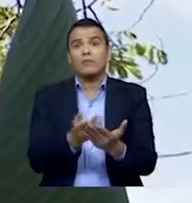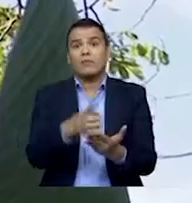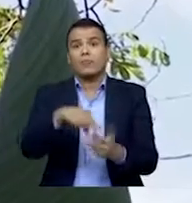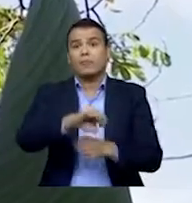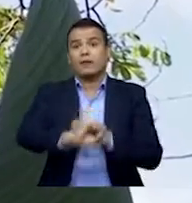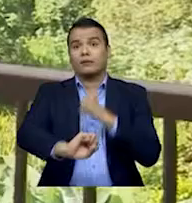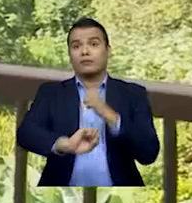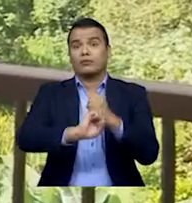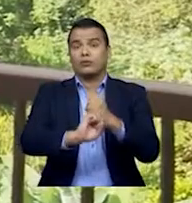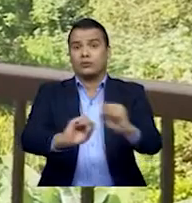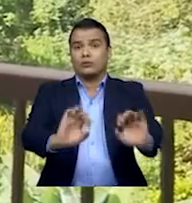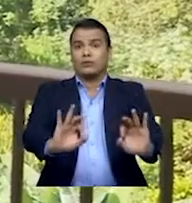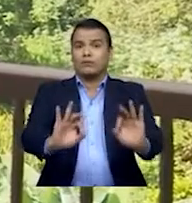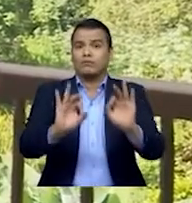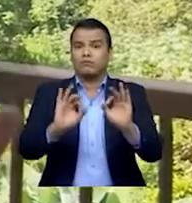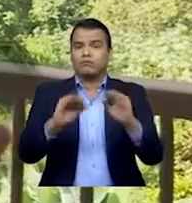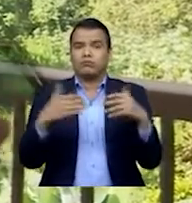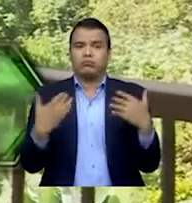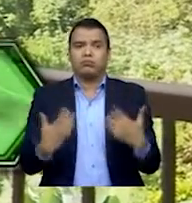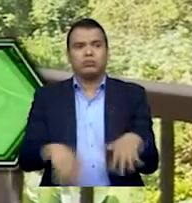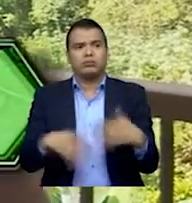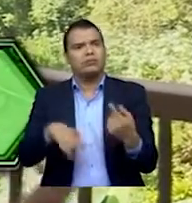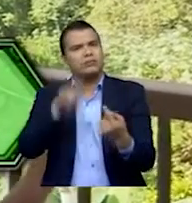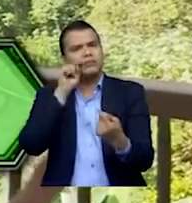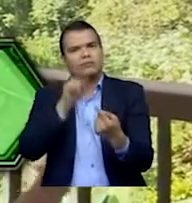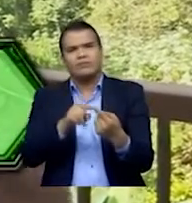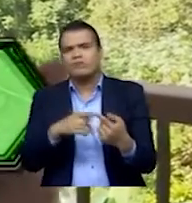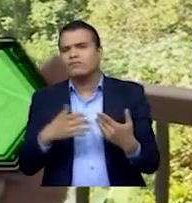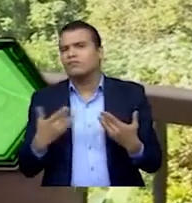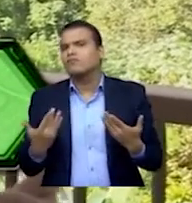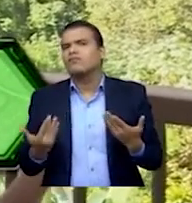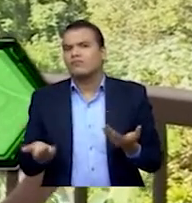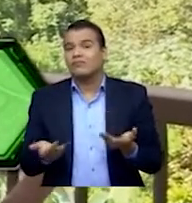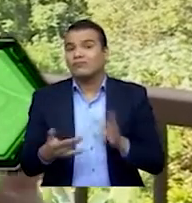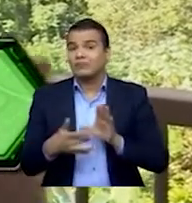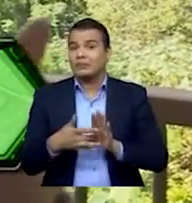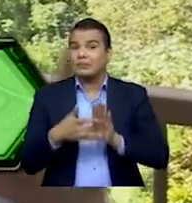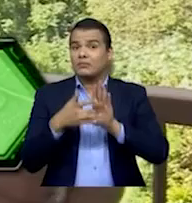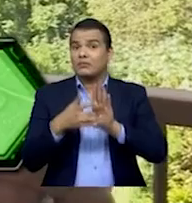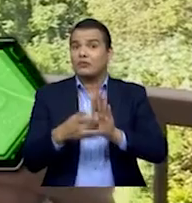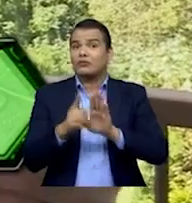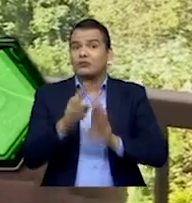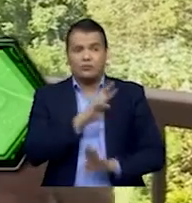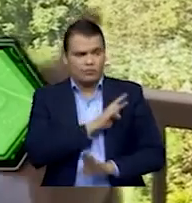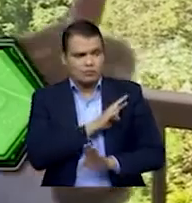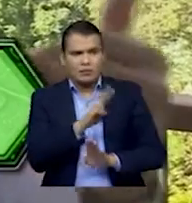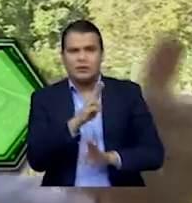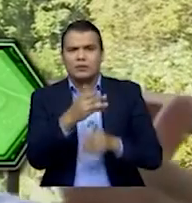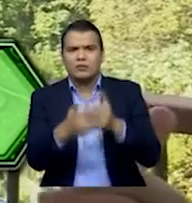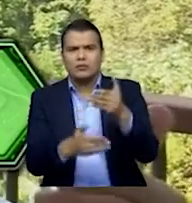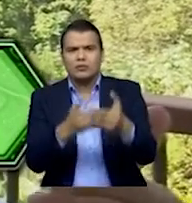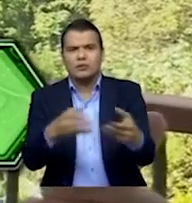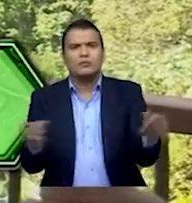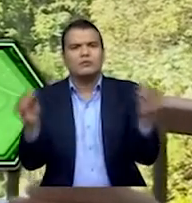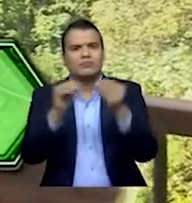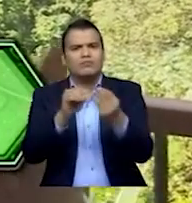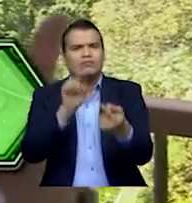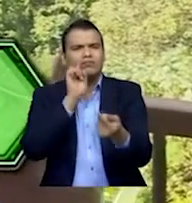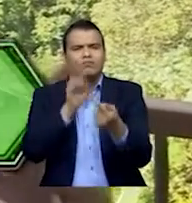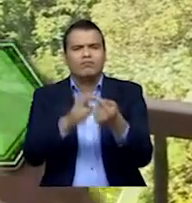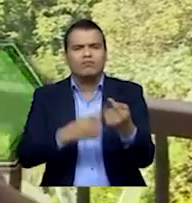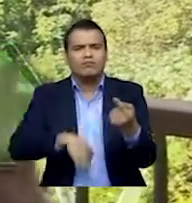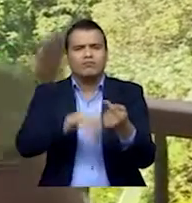en darnos esta ayuda para seguir realmente mostrando lo que el valle es y lo que queremos ser a nivel nacional